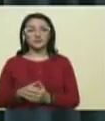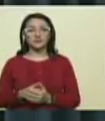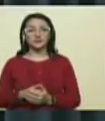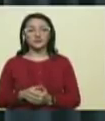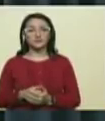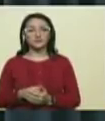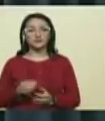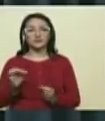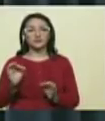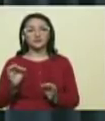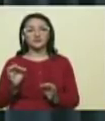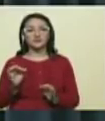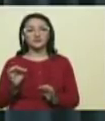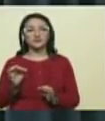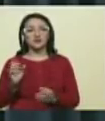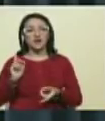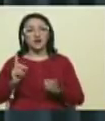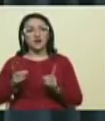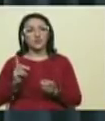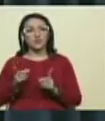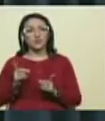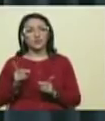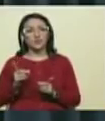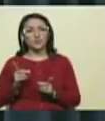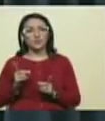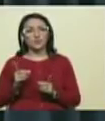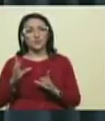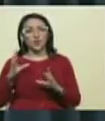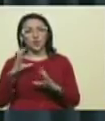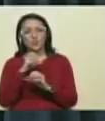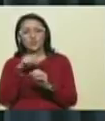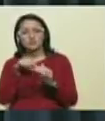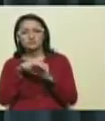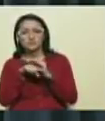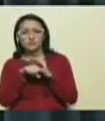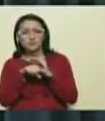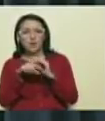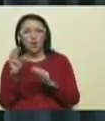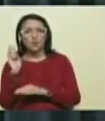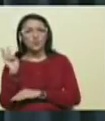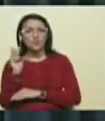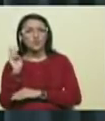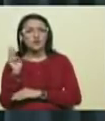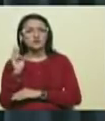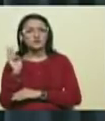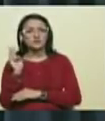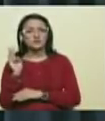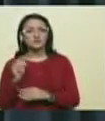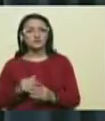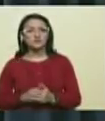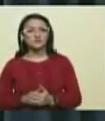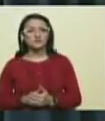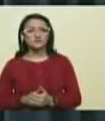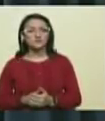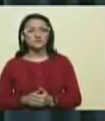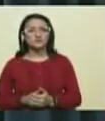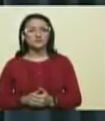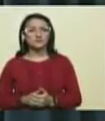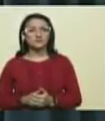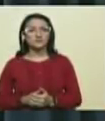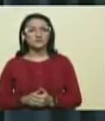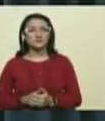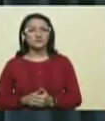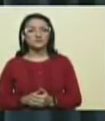por los pasillos, en algún rincón, en algún oscuro rincón de Washington está llevando coscorrones en este momento el señor Luis Almagro, porque lo